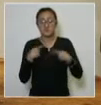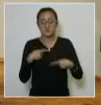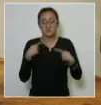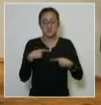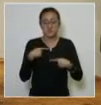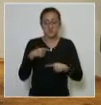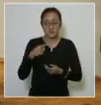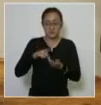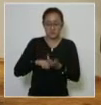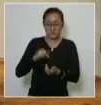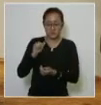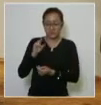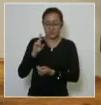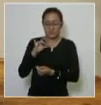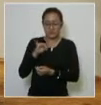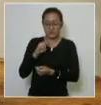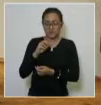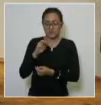externos,